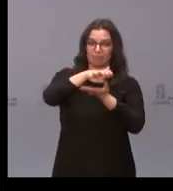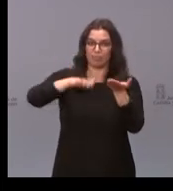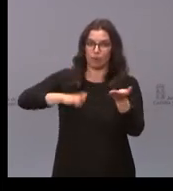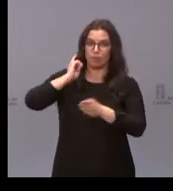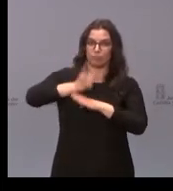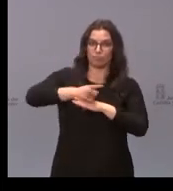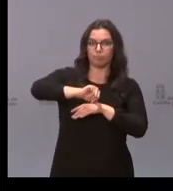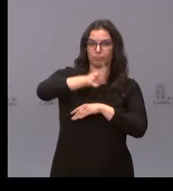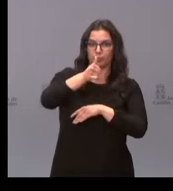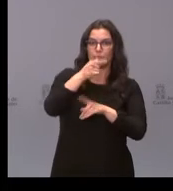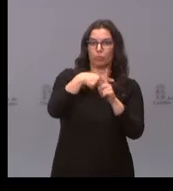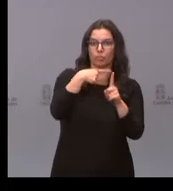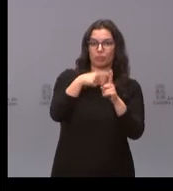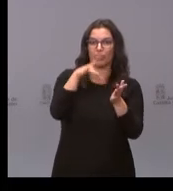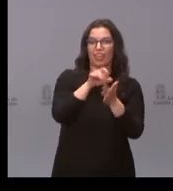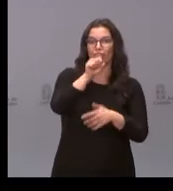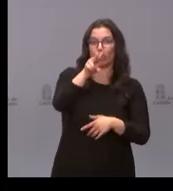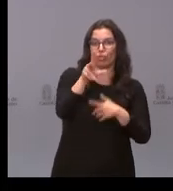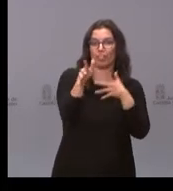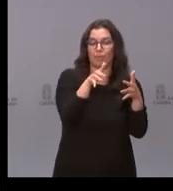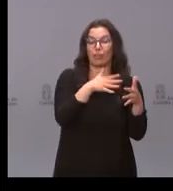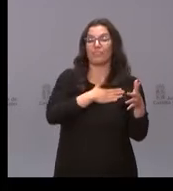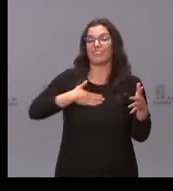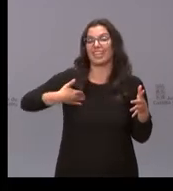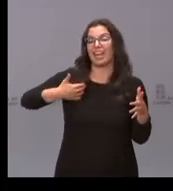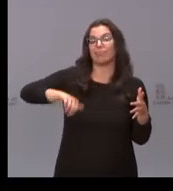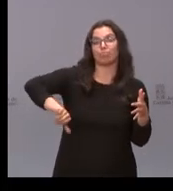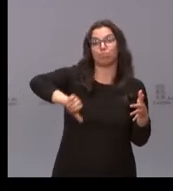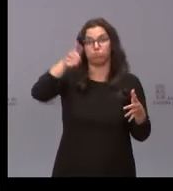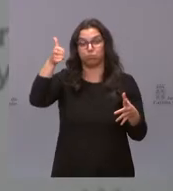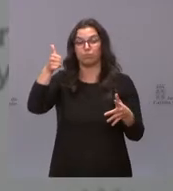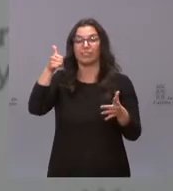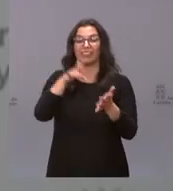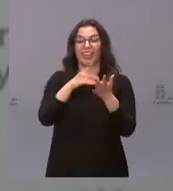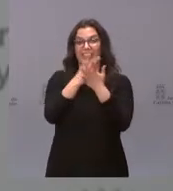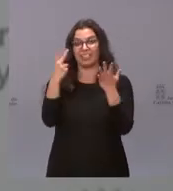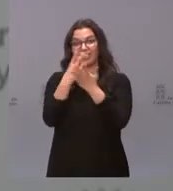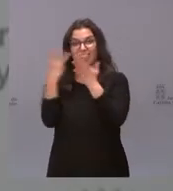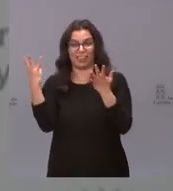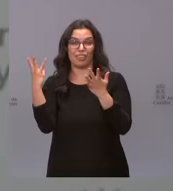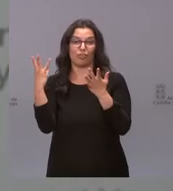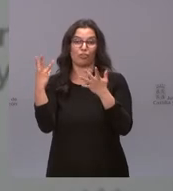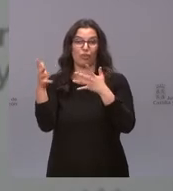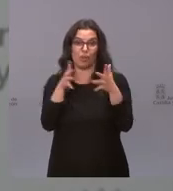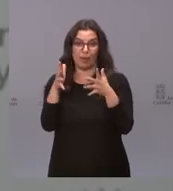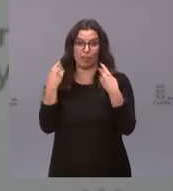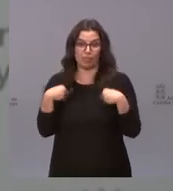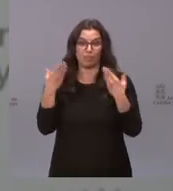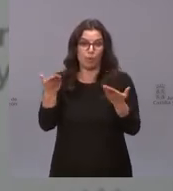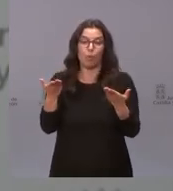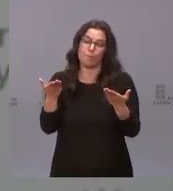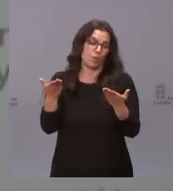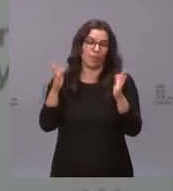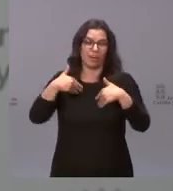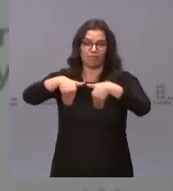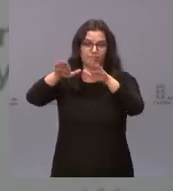el 12 de marzo se hubiera aprobado en el pleno previsto para los días 17 y 18 de ese mes pleno que